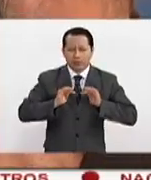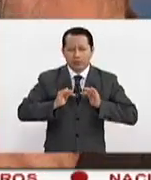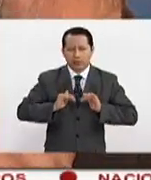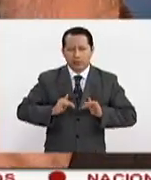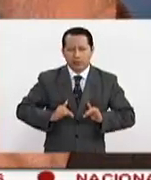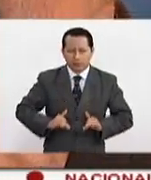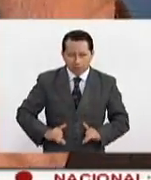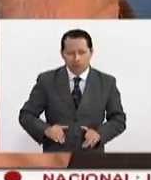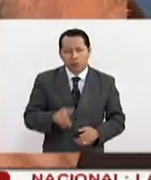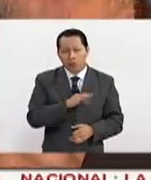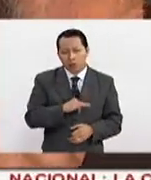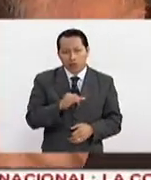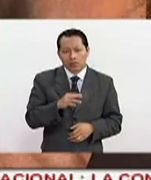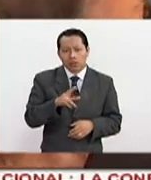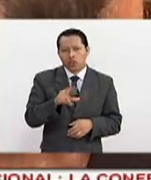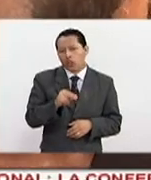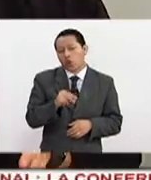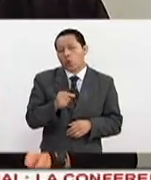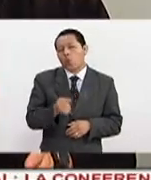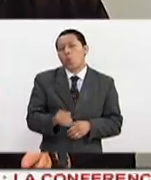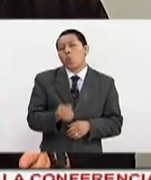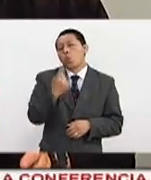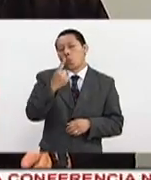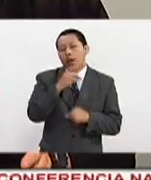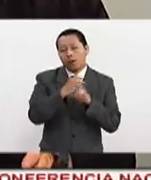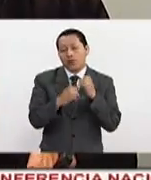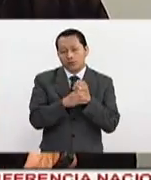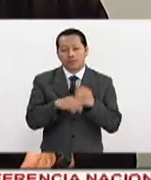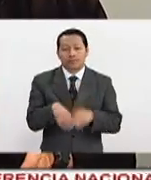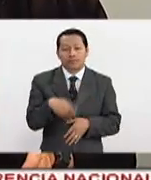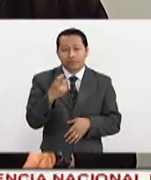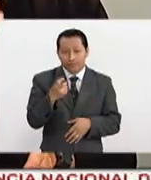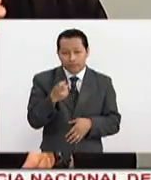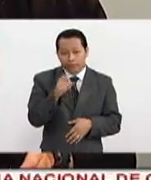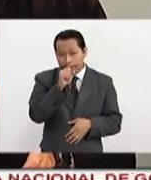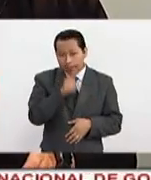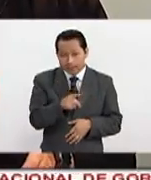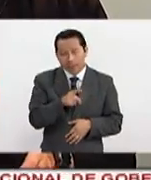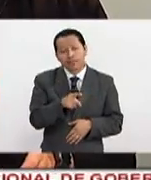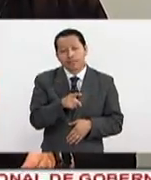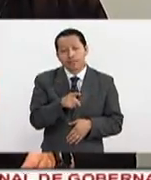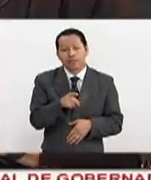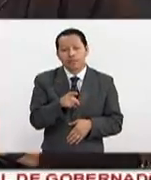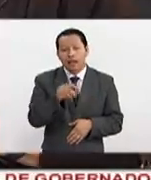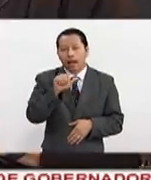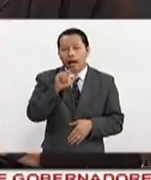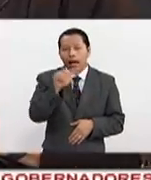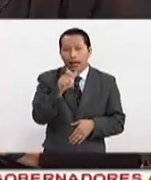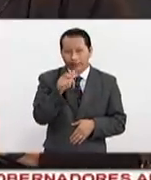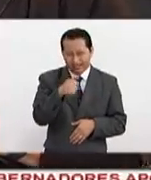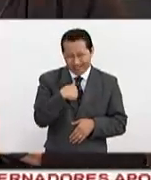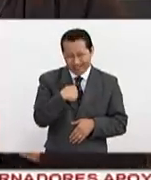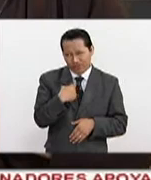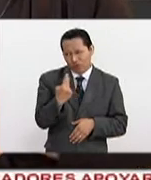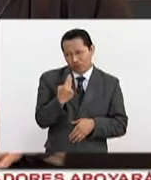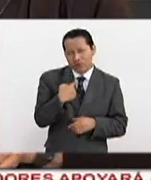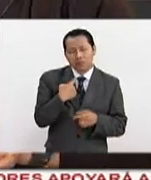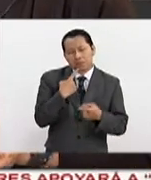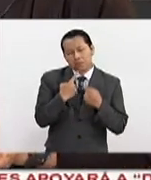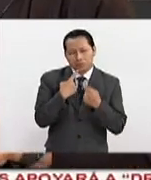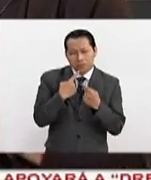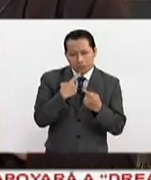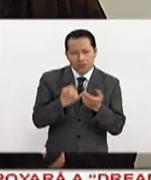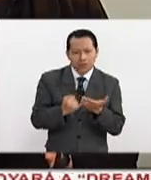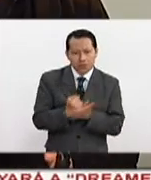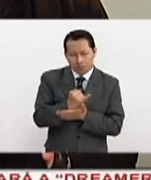no te estanques en una sola cosa. Y entonces en ese momento Alex y yo platicamos y decidimos ambos que ya